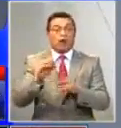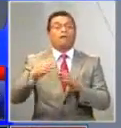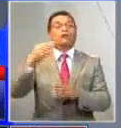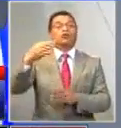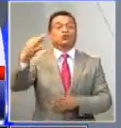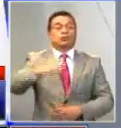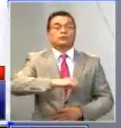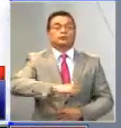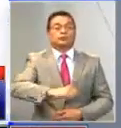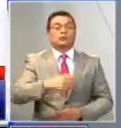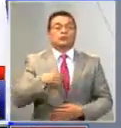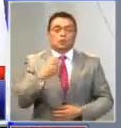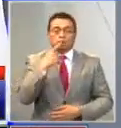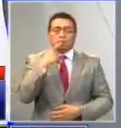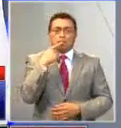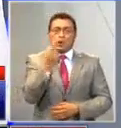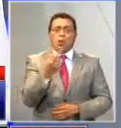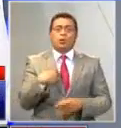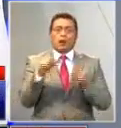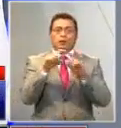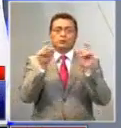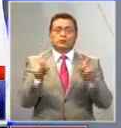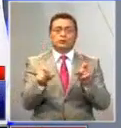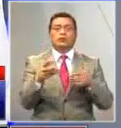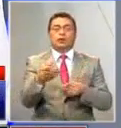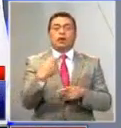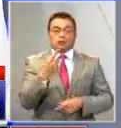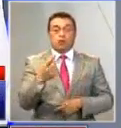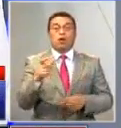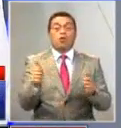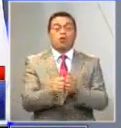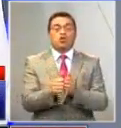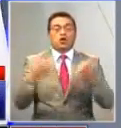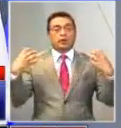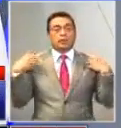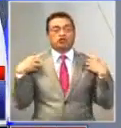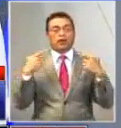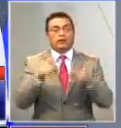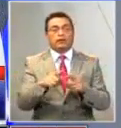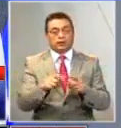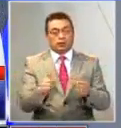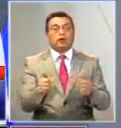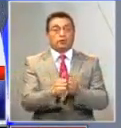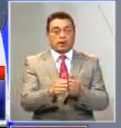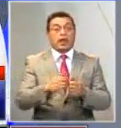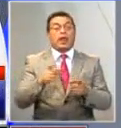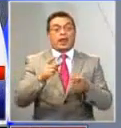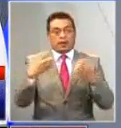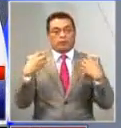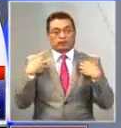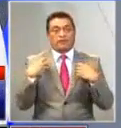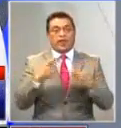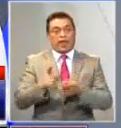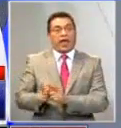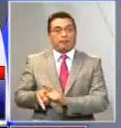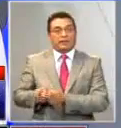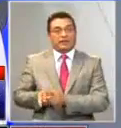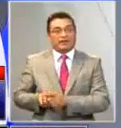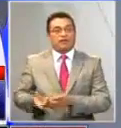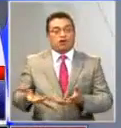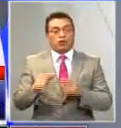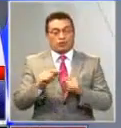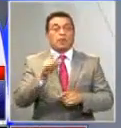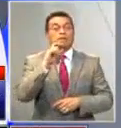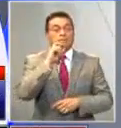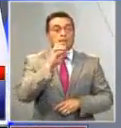Entonces, la pregunta que yo me hago, porque junto con los responsables penales también hay responsables administrativos, personas que no hicieron adecuadamente